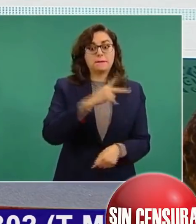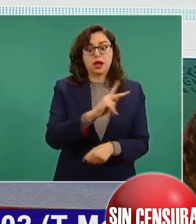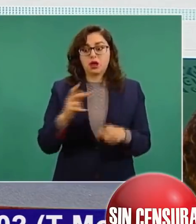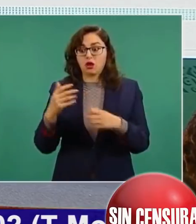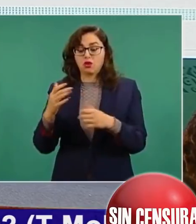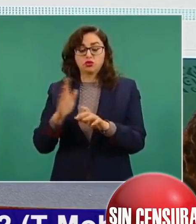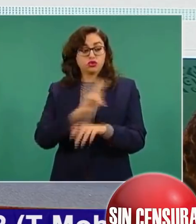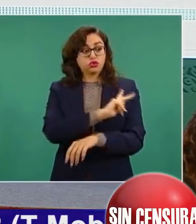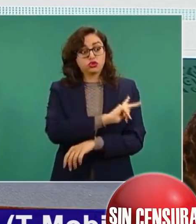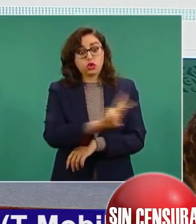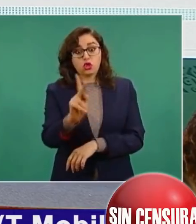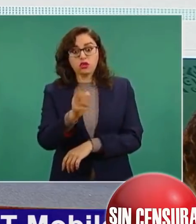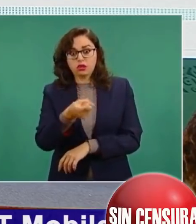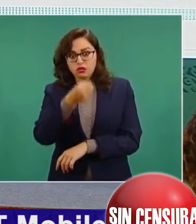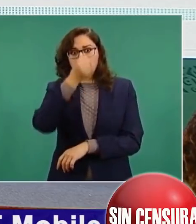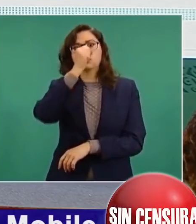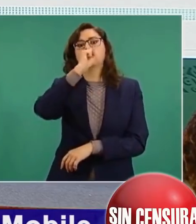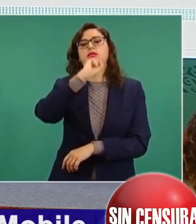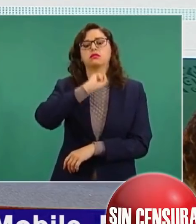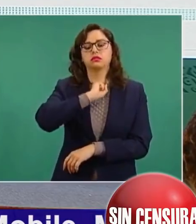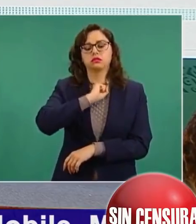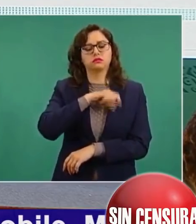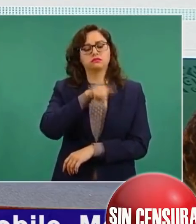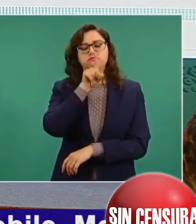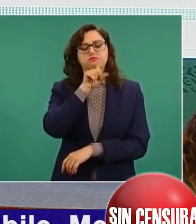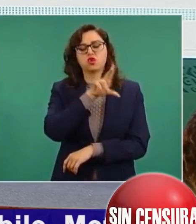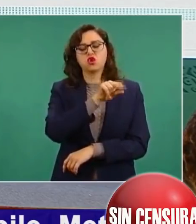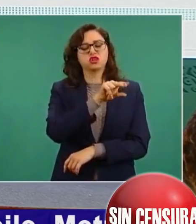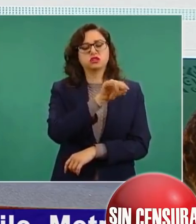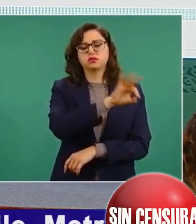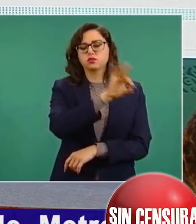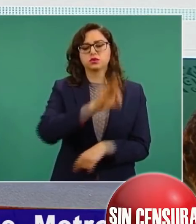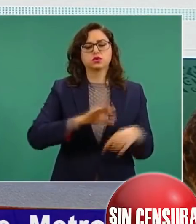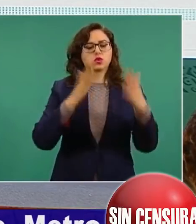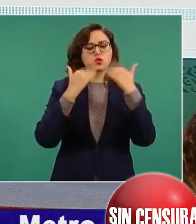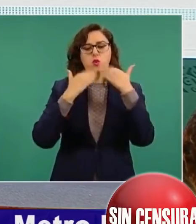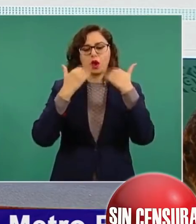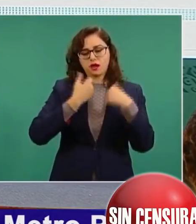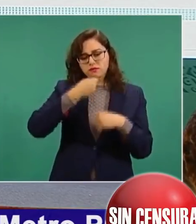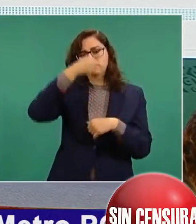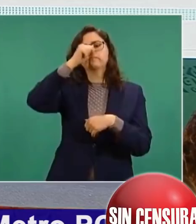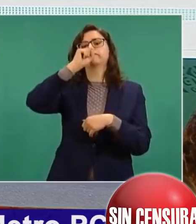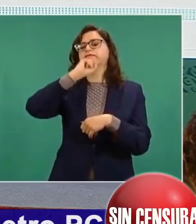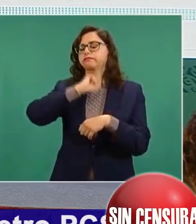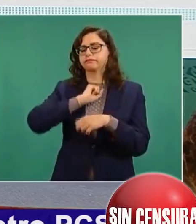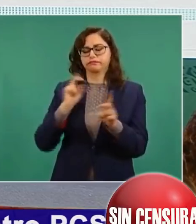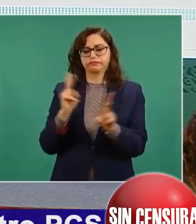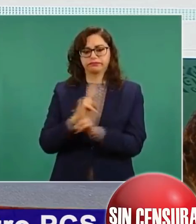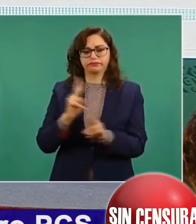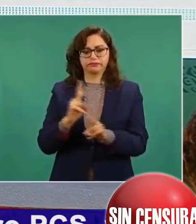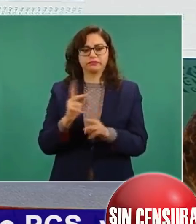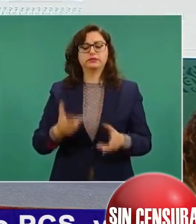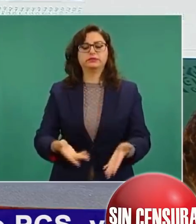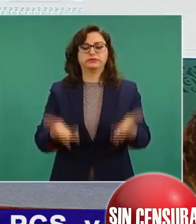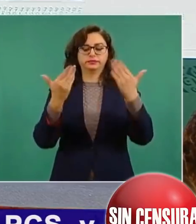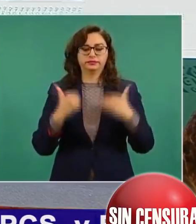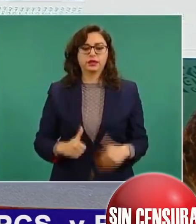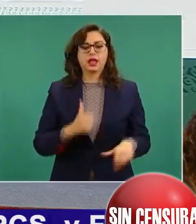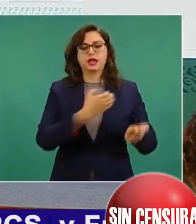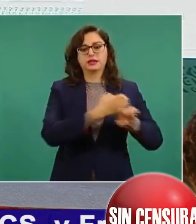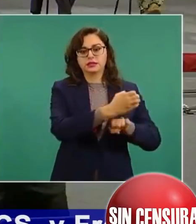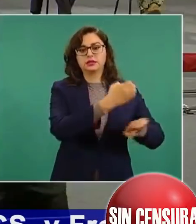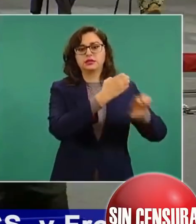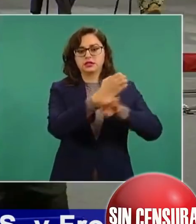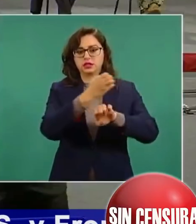intubadas. Vemos la tendencia general de la hospitalización en el país, sigue en esta fase creciente. Ahora sí, vámonos uno por uno y de manera